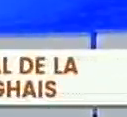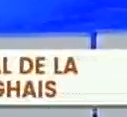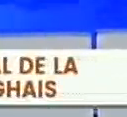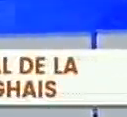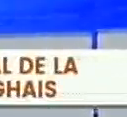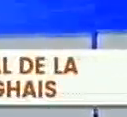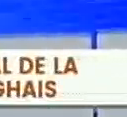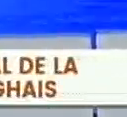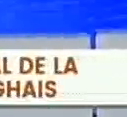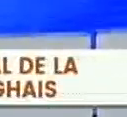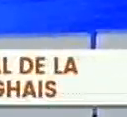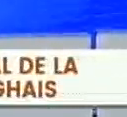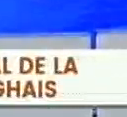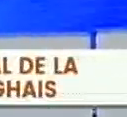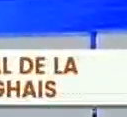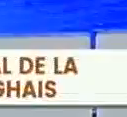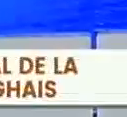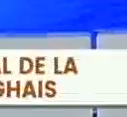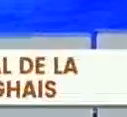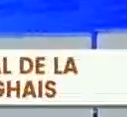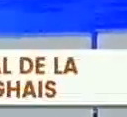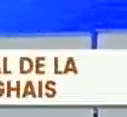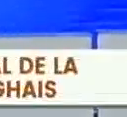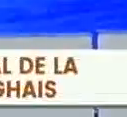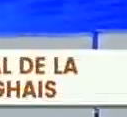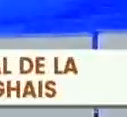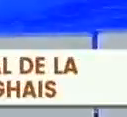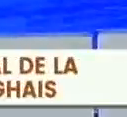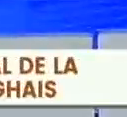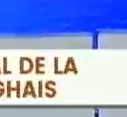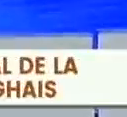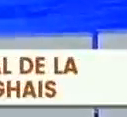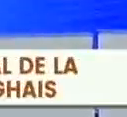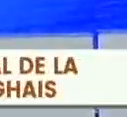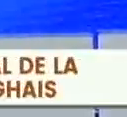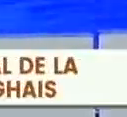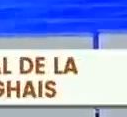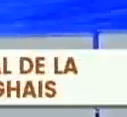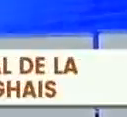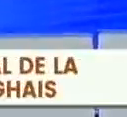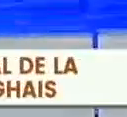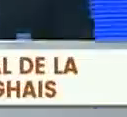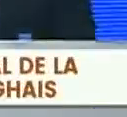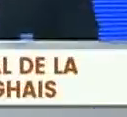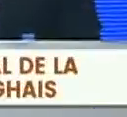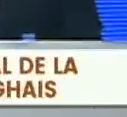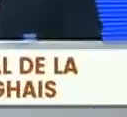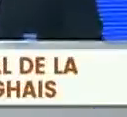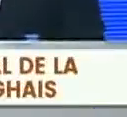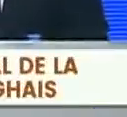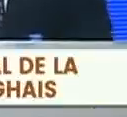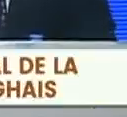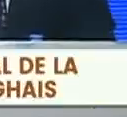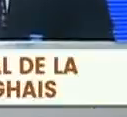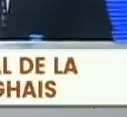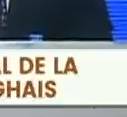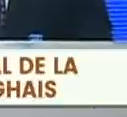secretario general de la OPEP, Haitán Algaiz. Queridos compañeros, hermanos ministros del